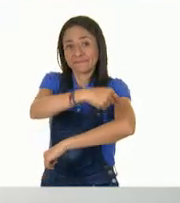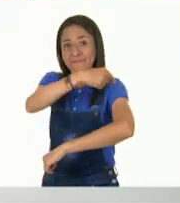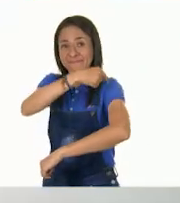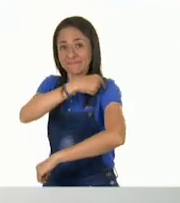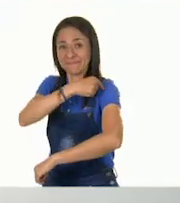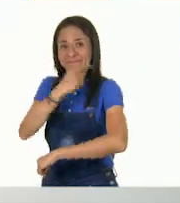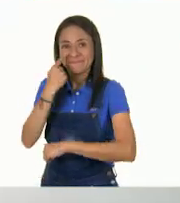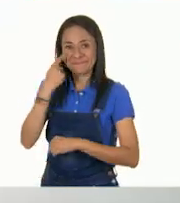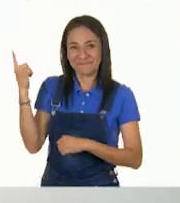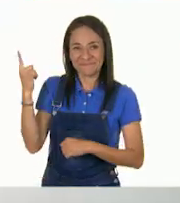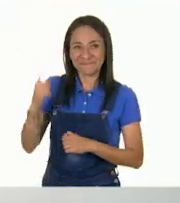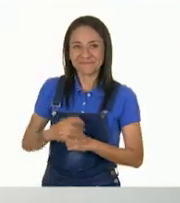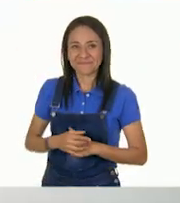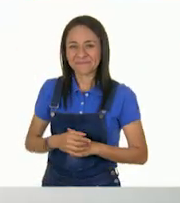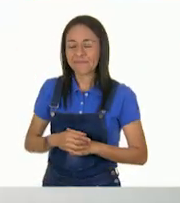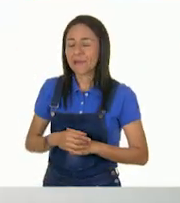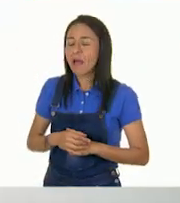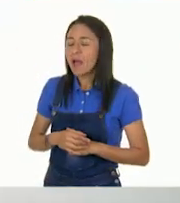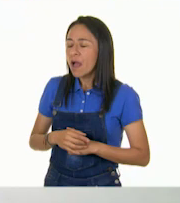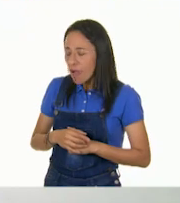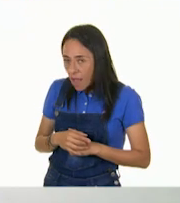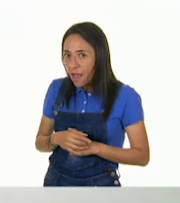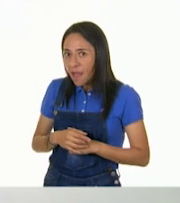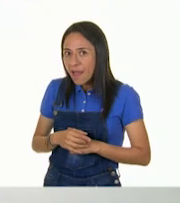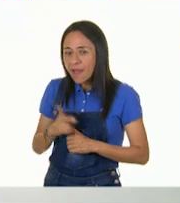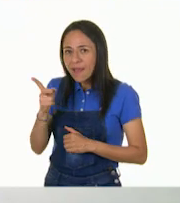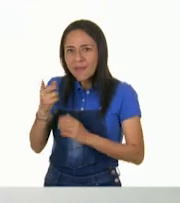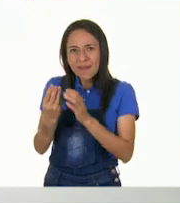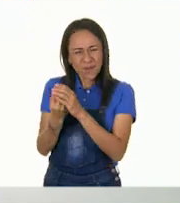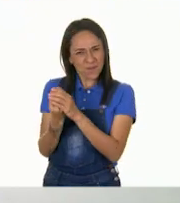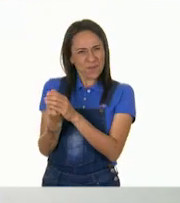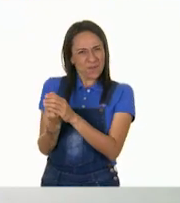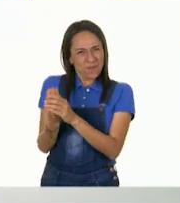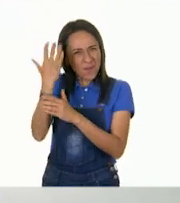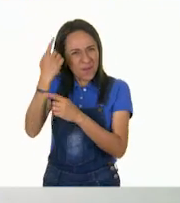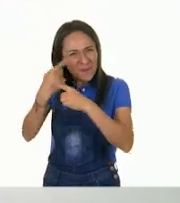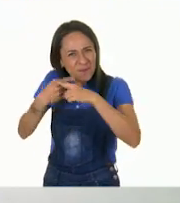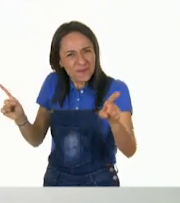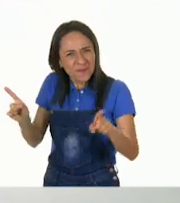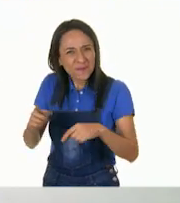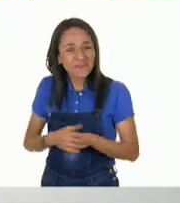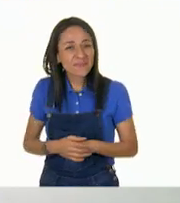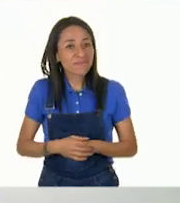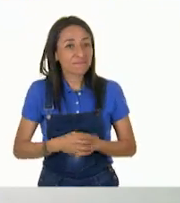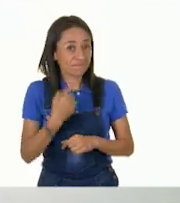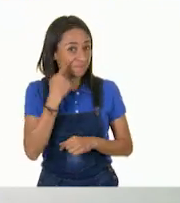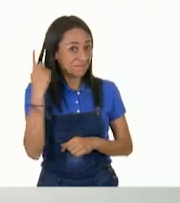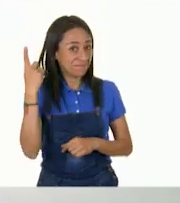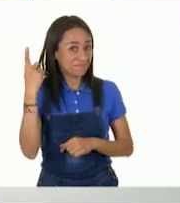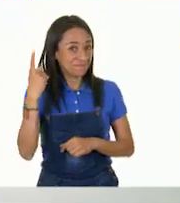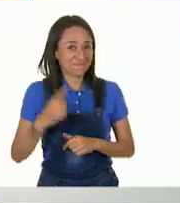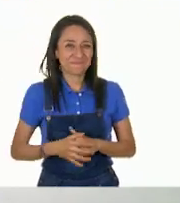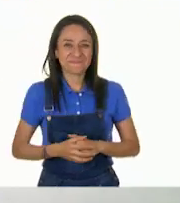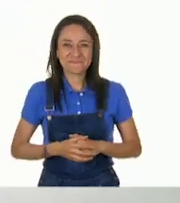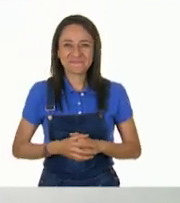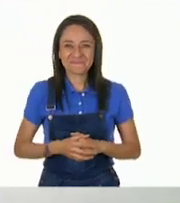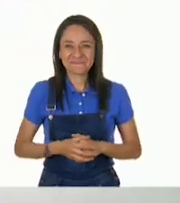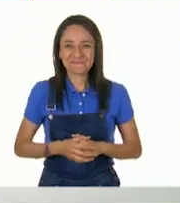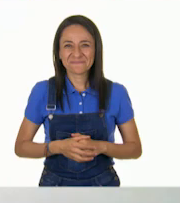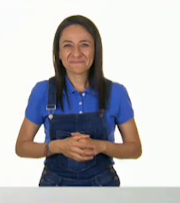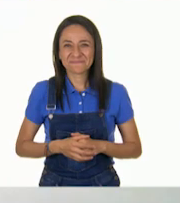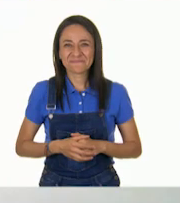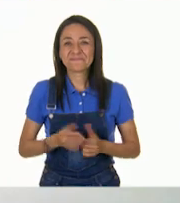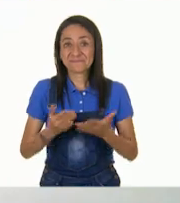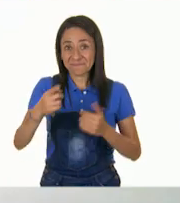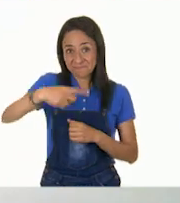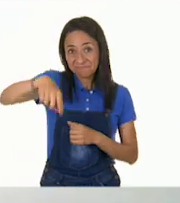porque eso es nuevo color y vamos en casa